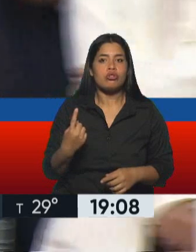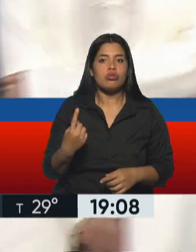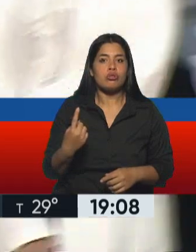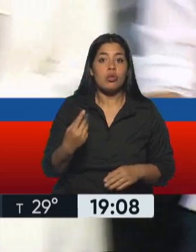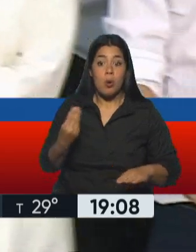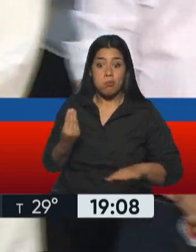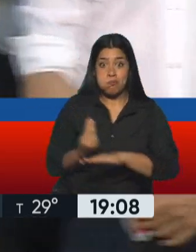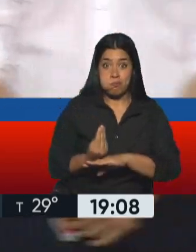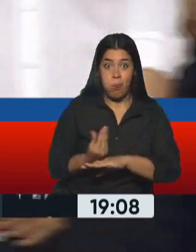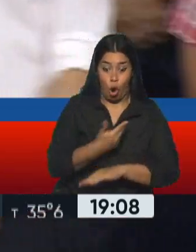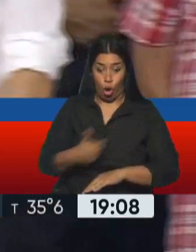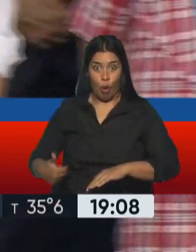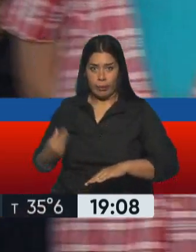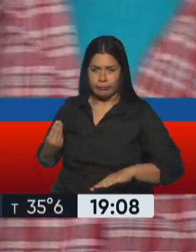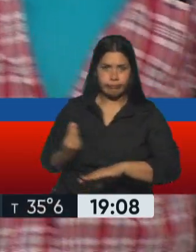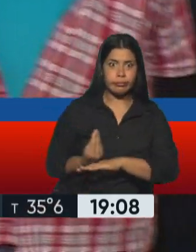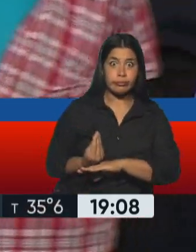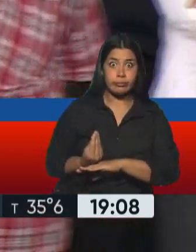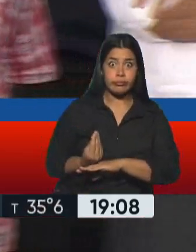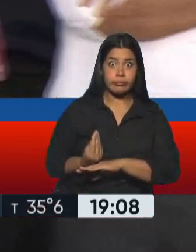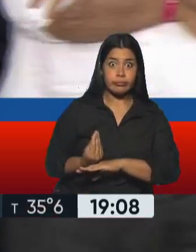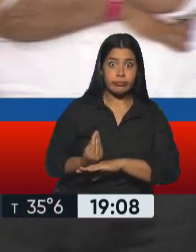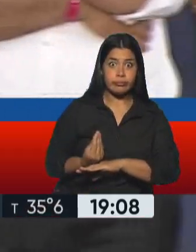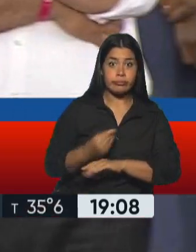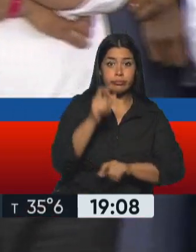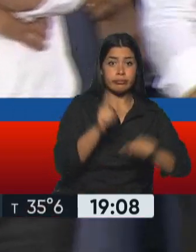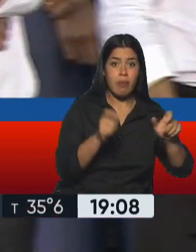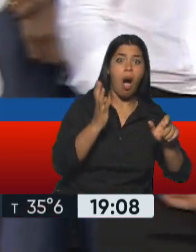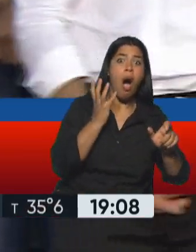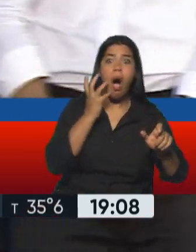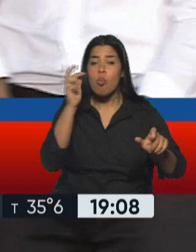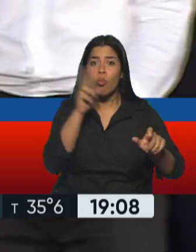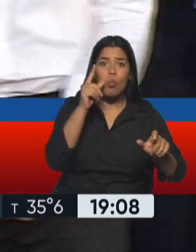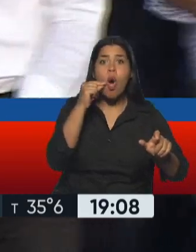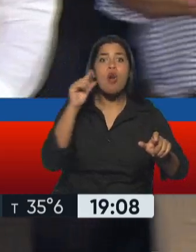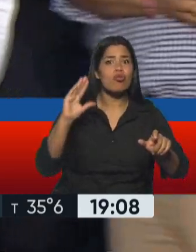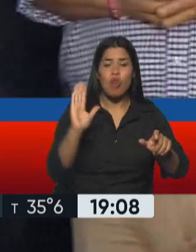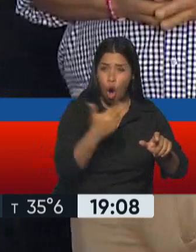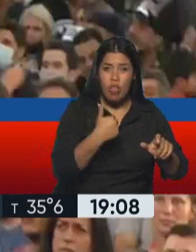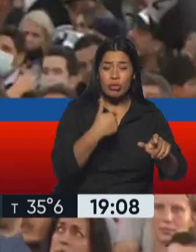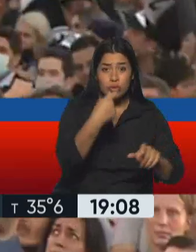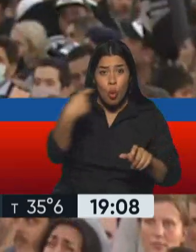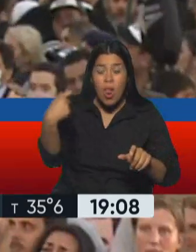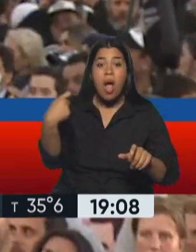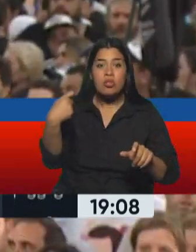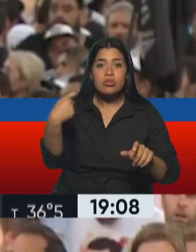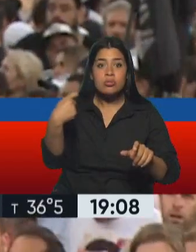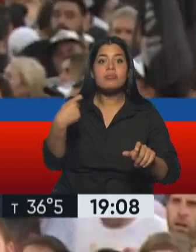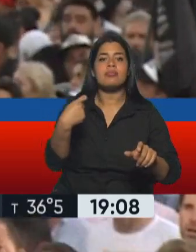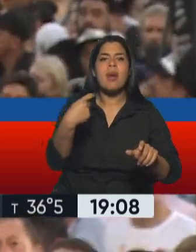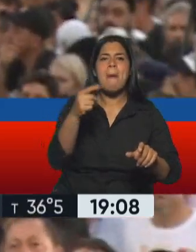asumimos, nuestros abuelos y abuelas, nuestros jubilados y nuestras jubiladas, no paguen más